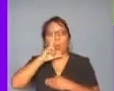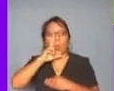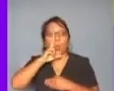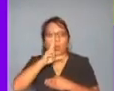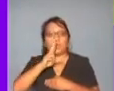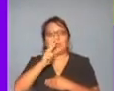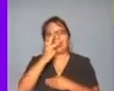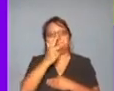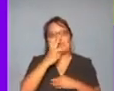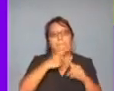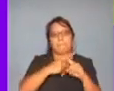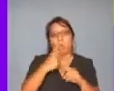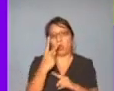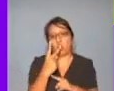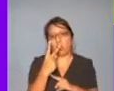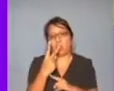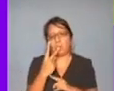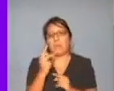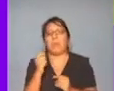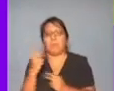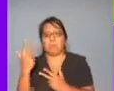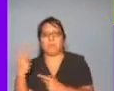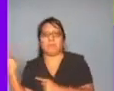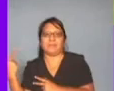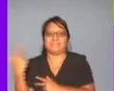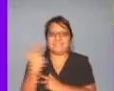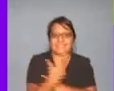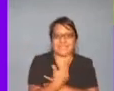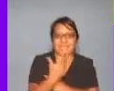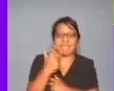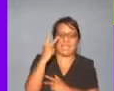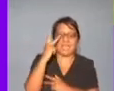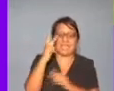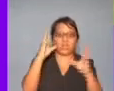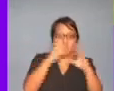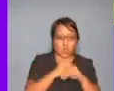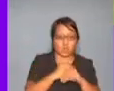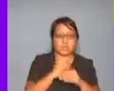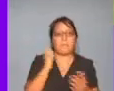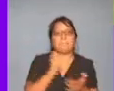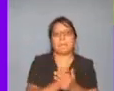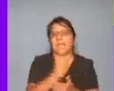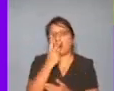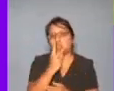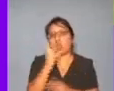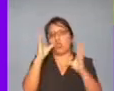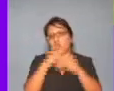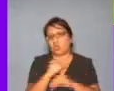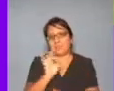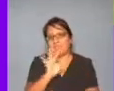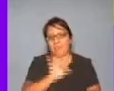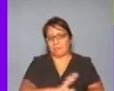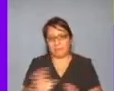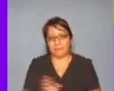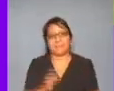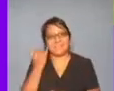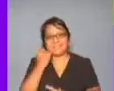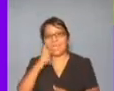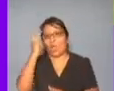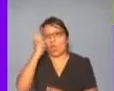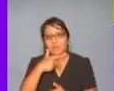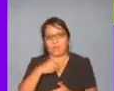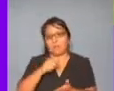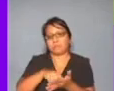el 3x2. Es decir, que podés venir a pasar 3 noches, pero solo pagas 2, donde ya hay más de 100 hoteles que están inscriptos en